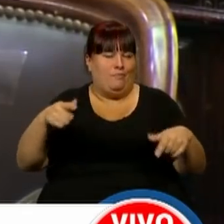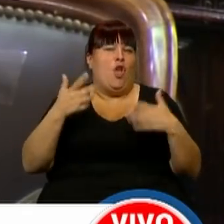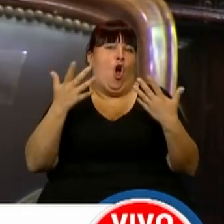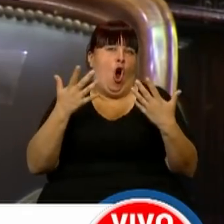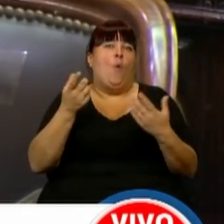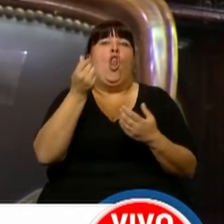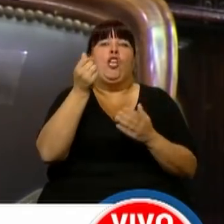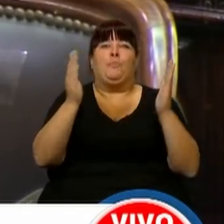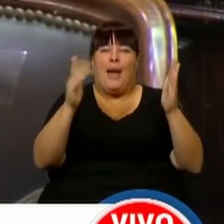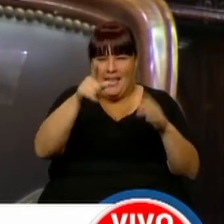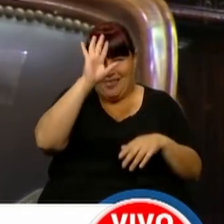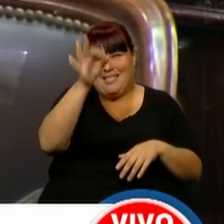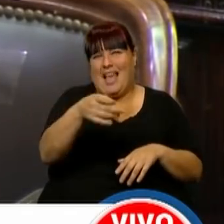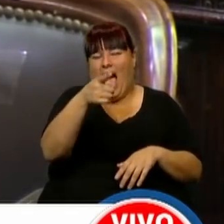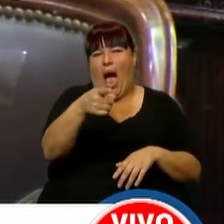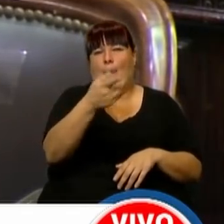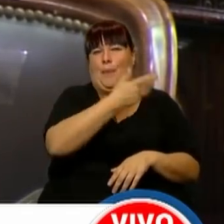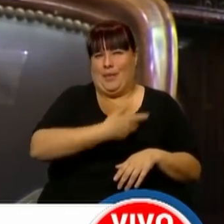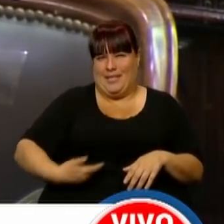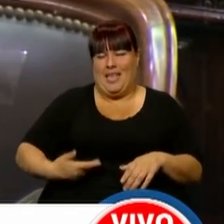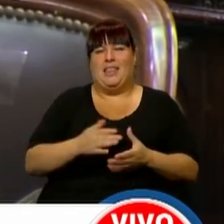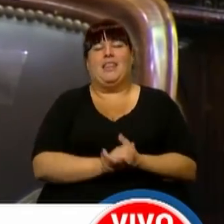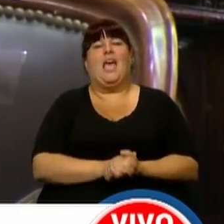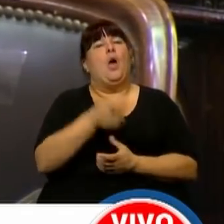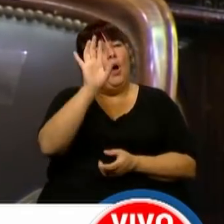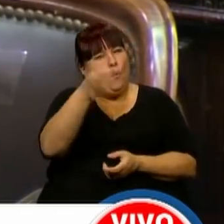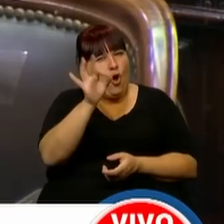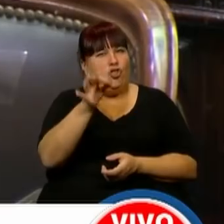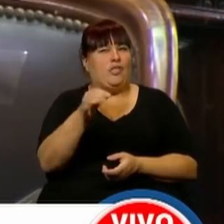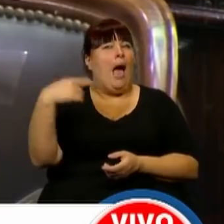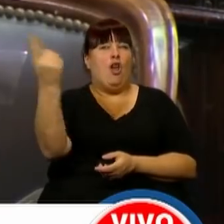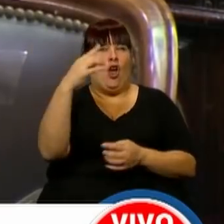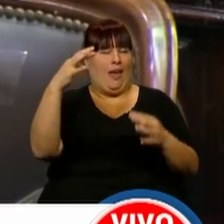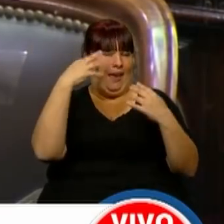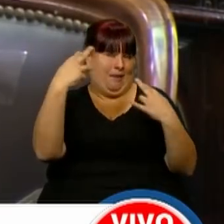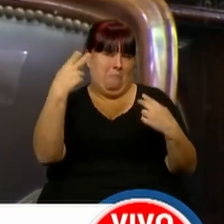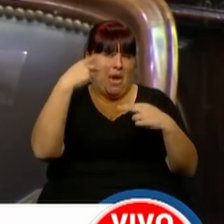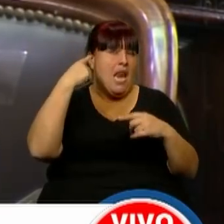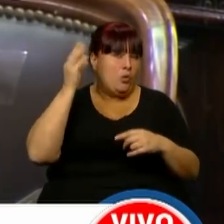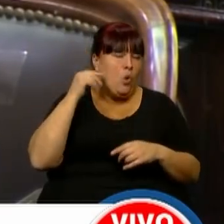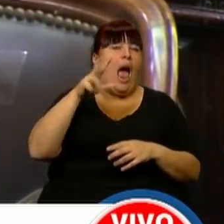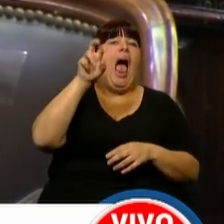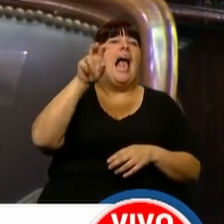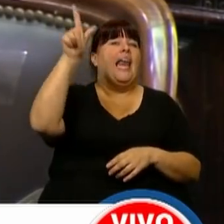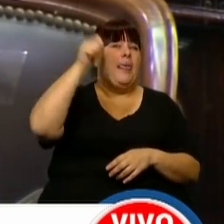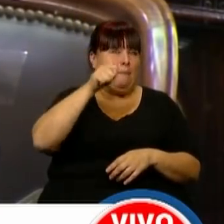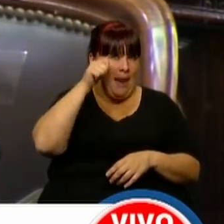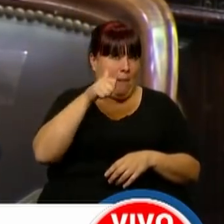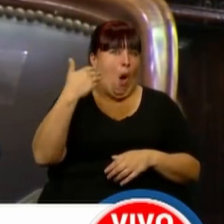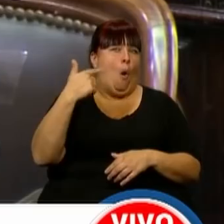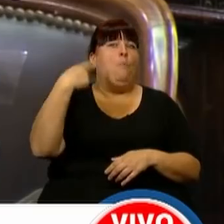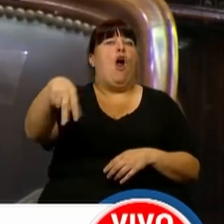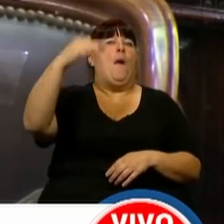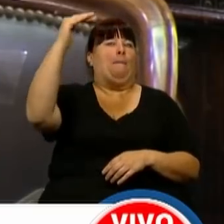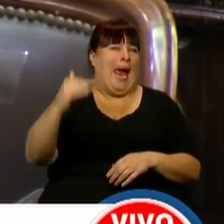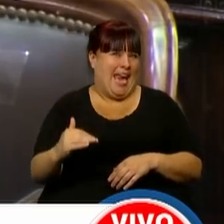supuesto los precios estacionales, usted sabe, señor presidente, saben los que nos están escuchando, los alquileres en Mar del Plata pueden bajar en el